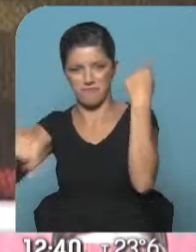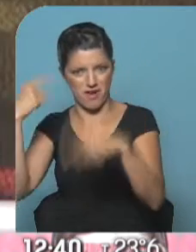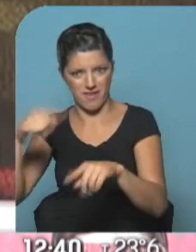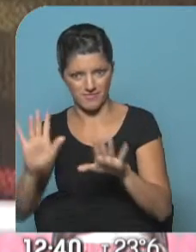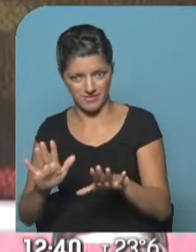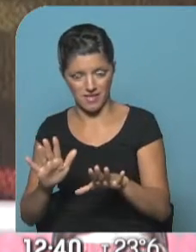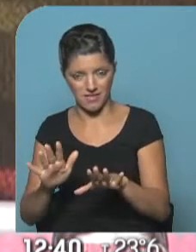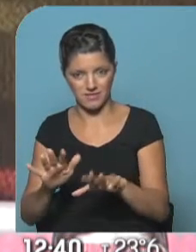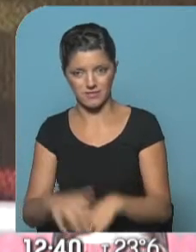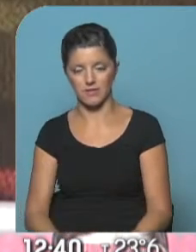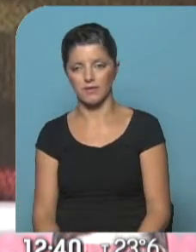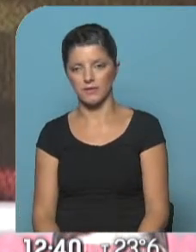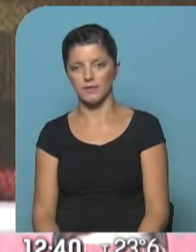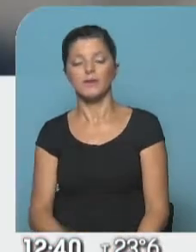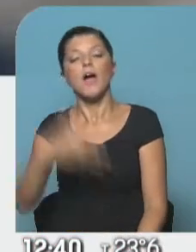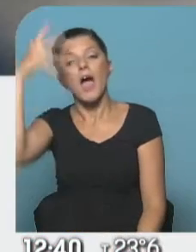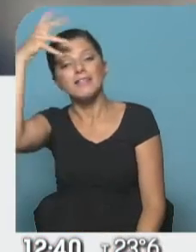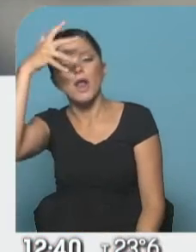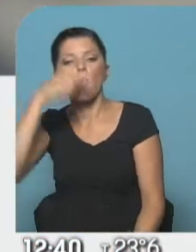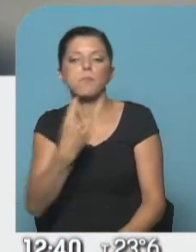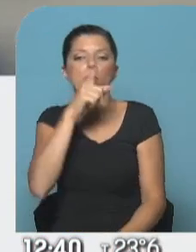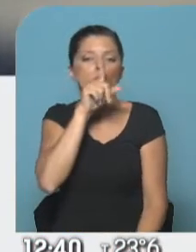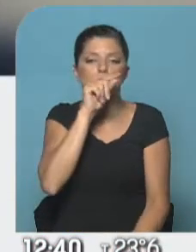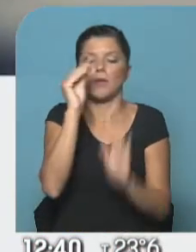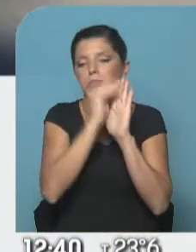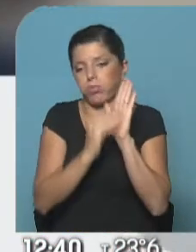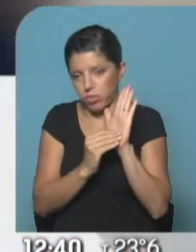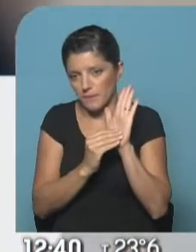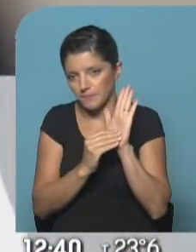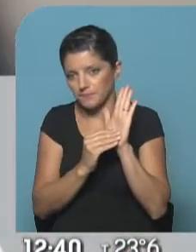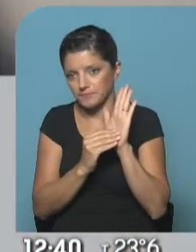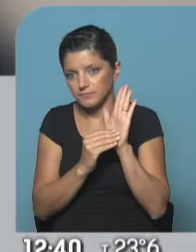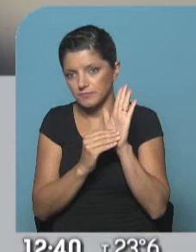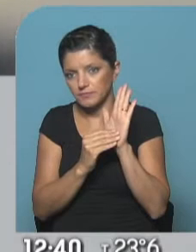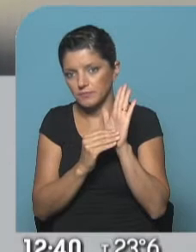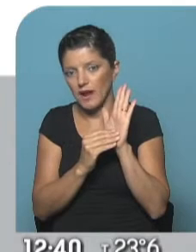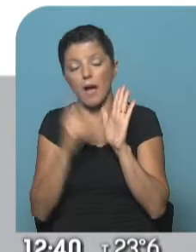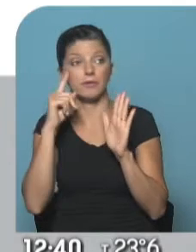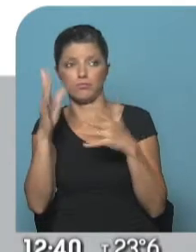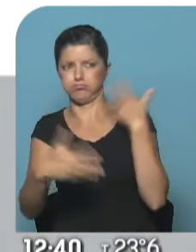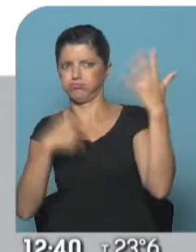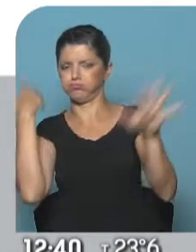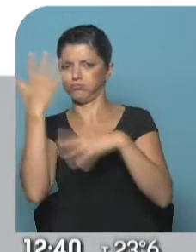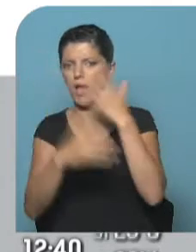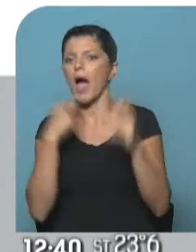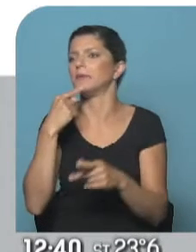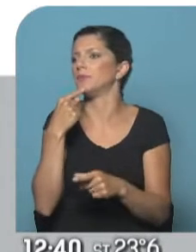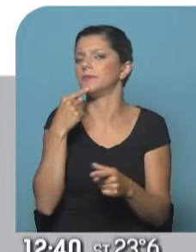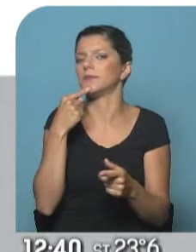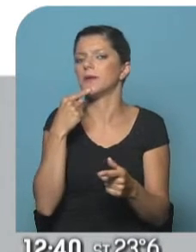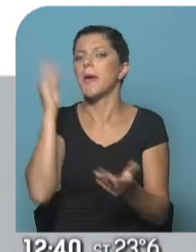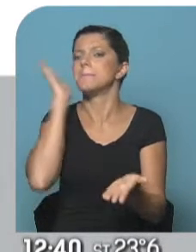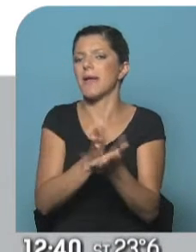adelantarse por Twitter, como lo hace siempre, en algún sentido a veces de manera polémica, por ejemplo, pidiendo la pena de muerte